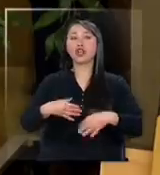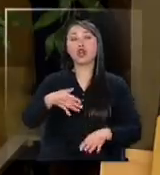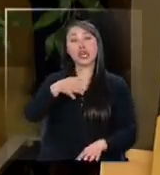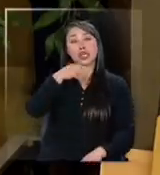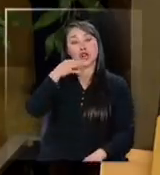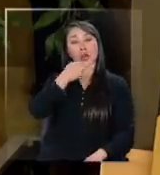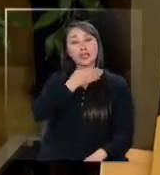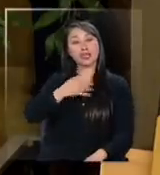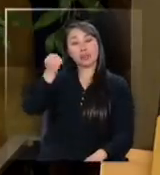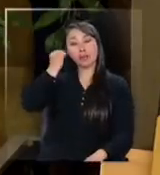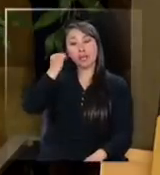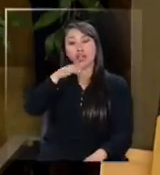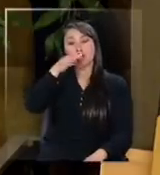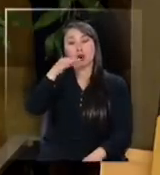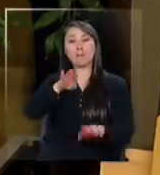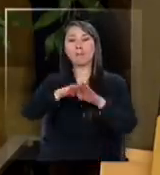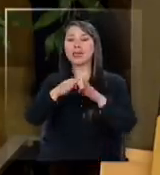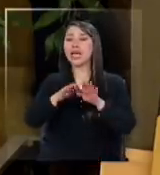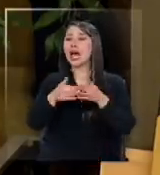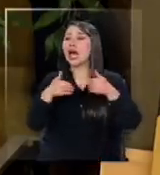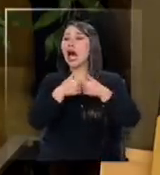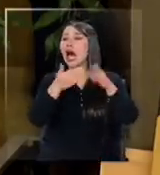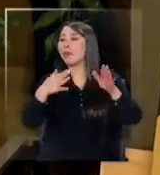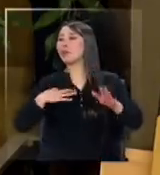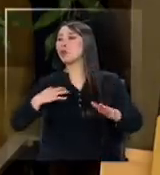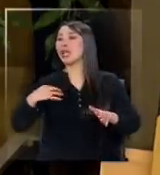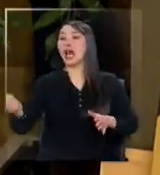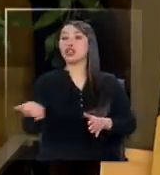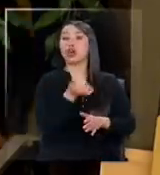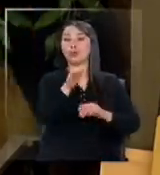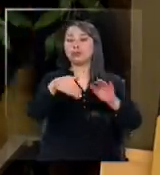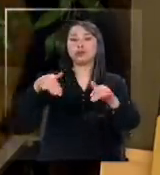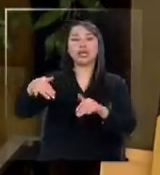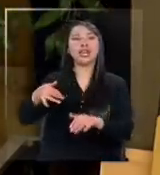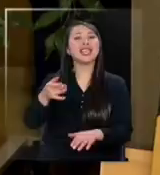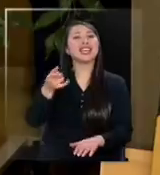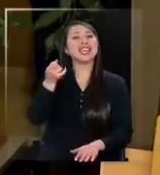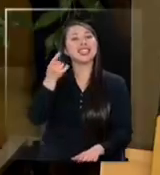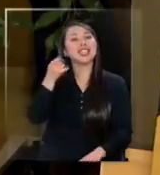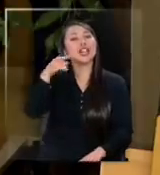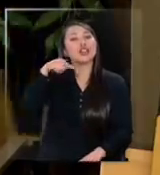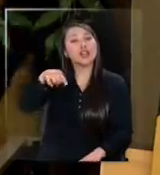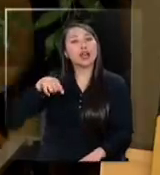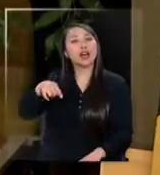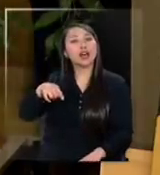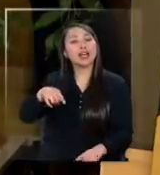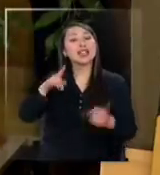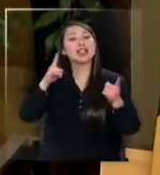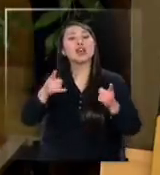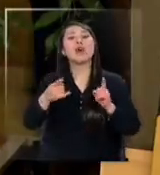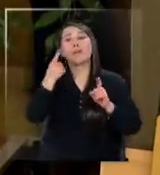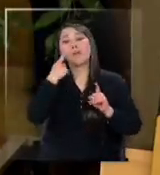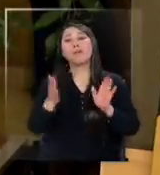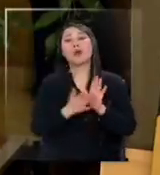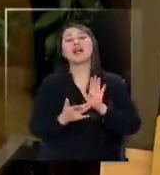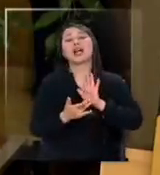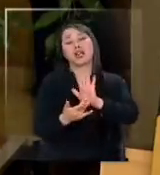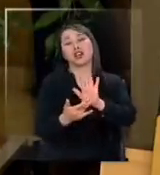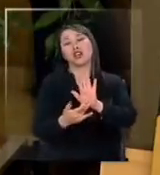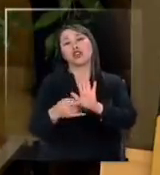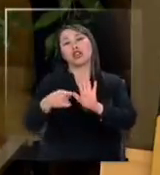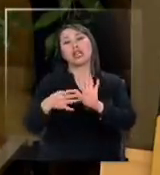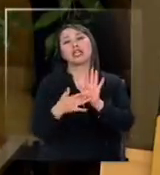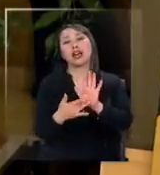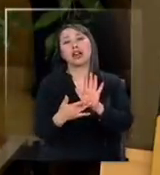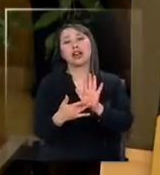es una mesa amplia y ciudadana, materialice aquello, que entienda que hoy día tenemos que dar señales muy concretas que tienen mucho más